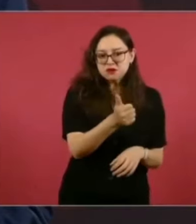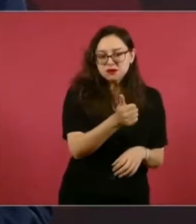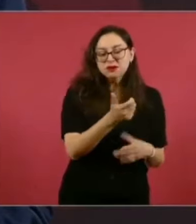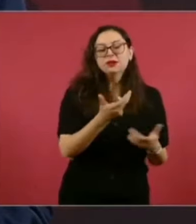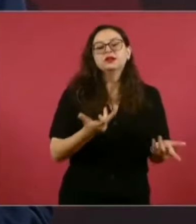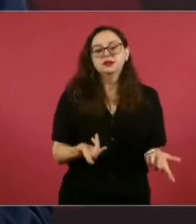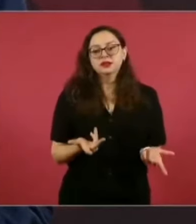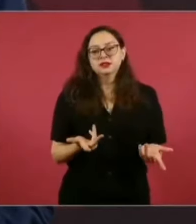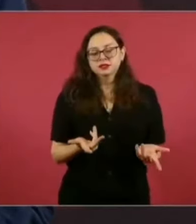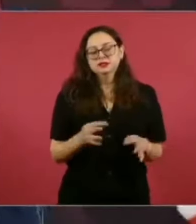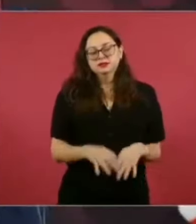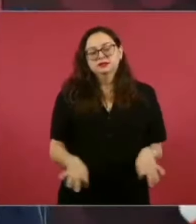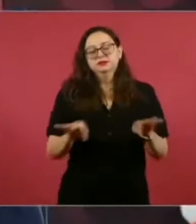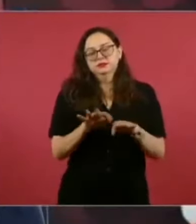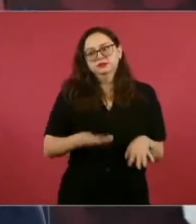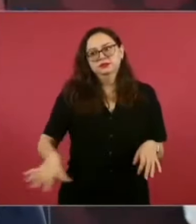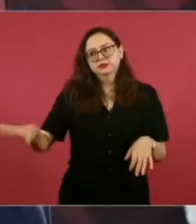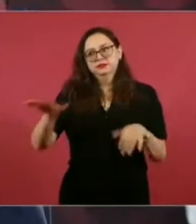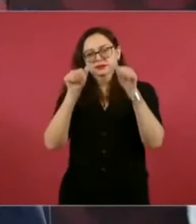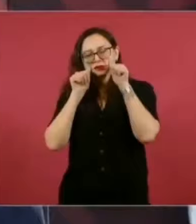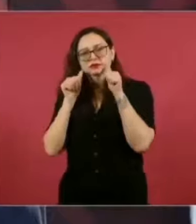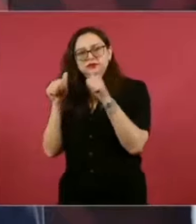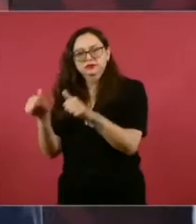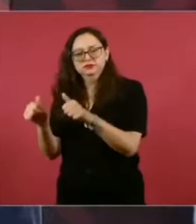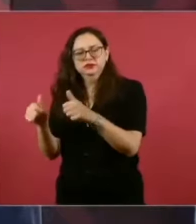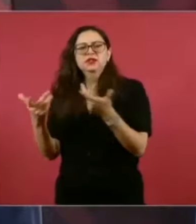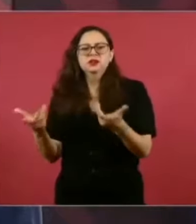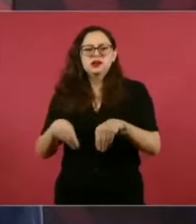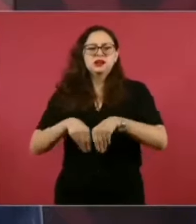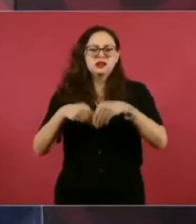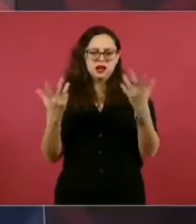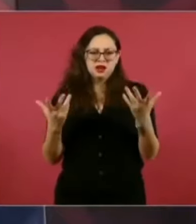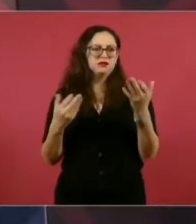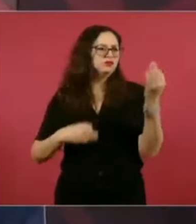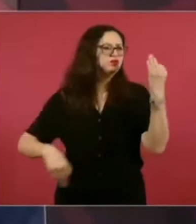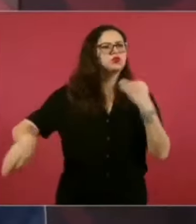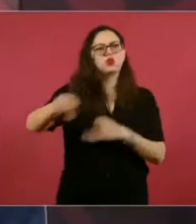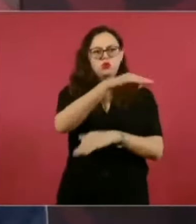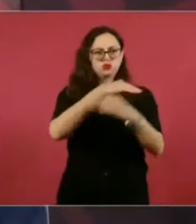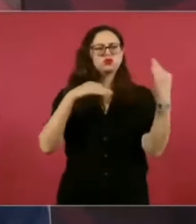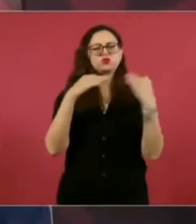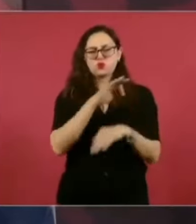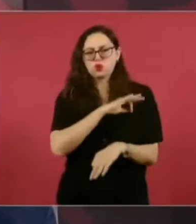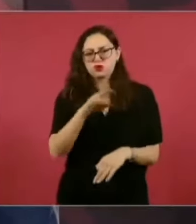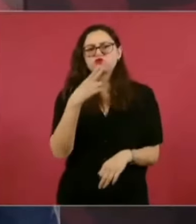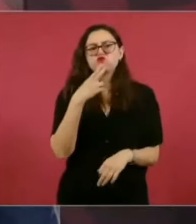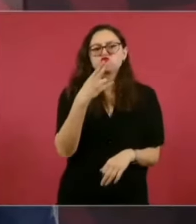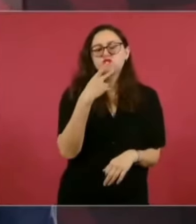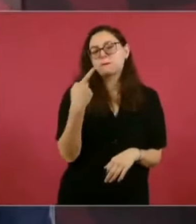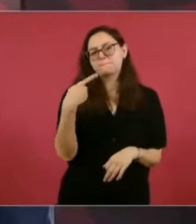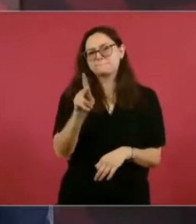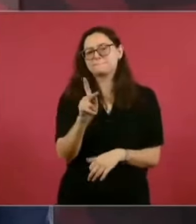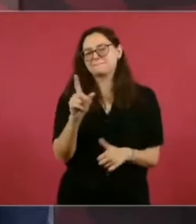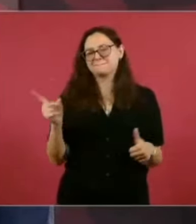es para todos, pero de manera especial para los que no tienen la seguridad social,